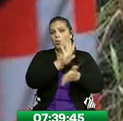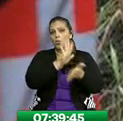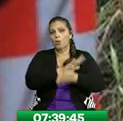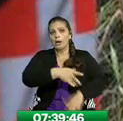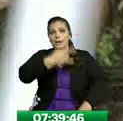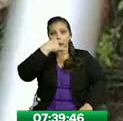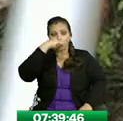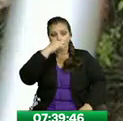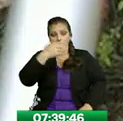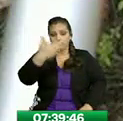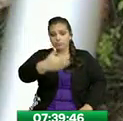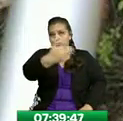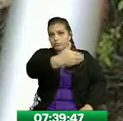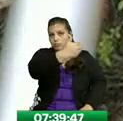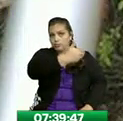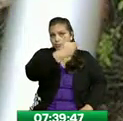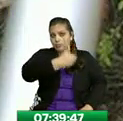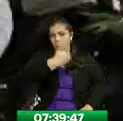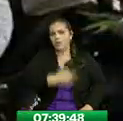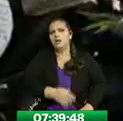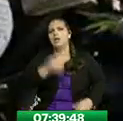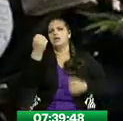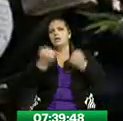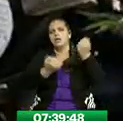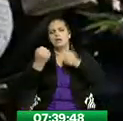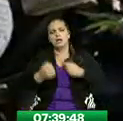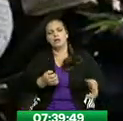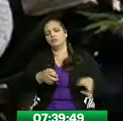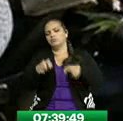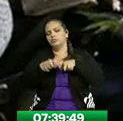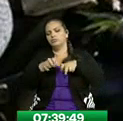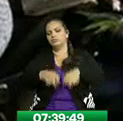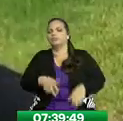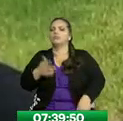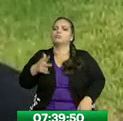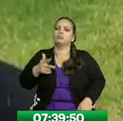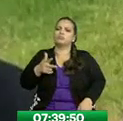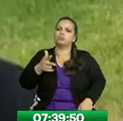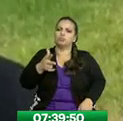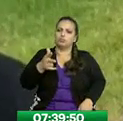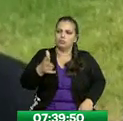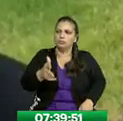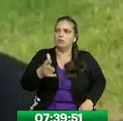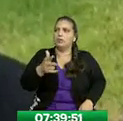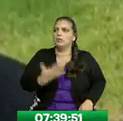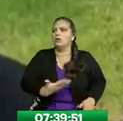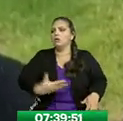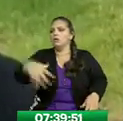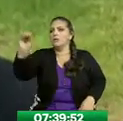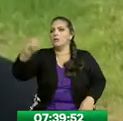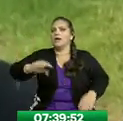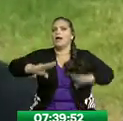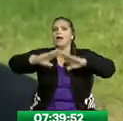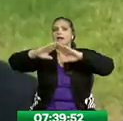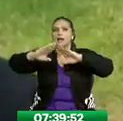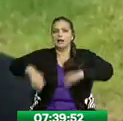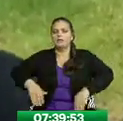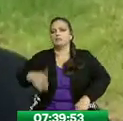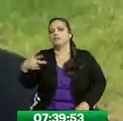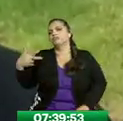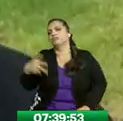pista y cayera a un barranco en el sector de El Pongo, Cantón Girón, provincia de La Azuay. De ahí quedaron heridos, llorando,